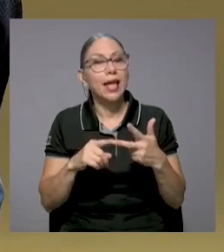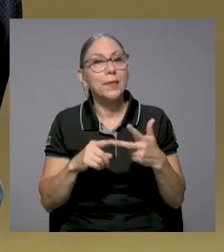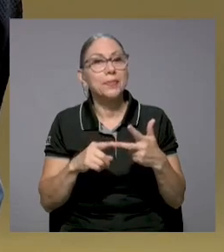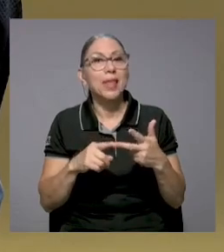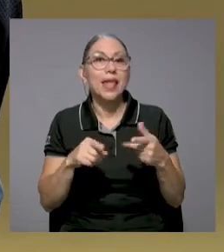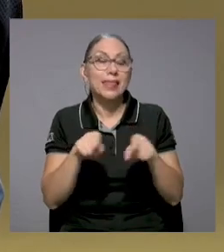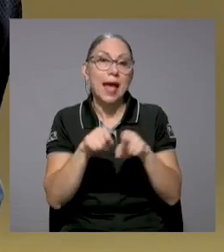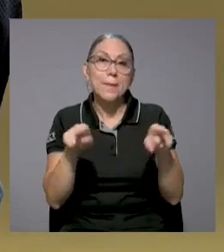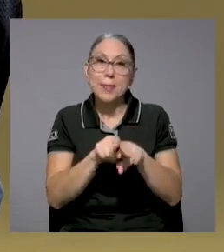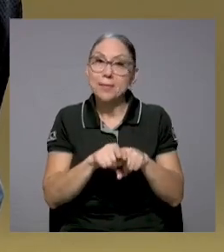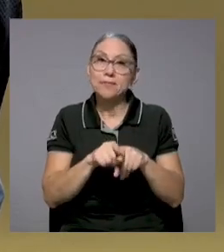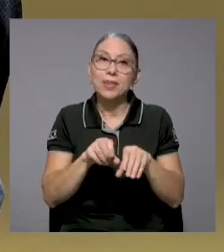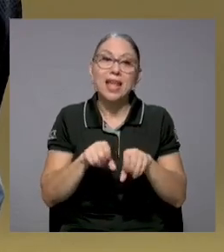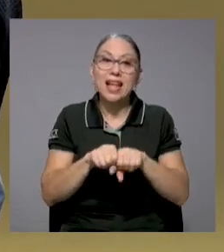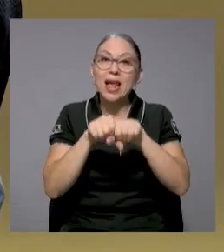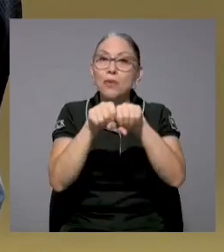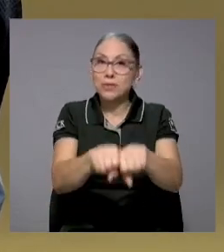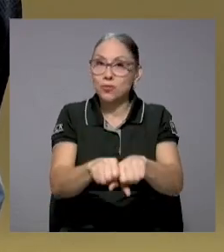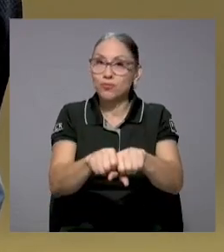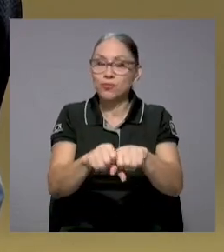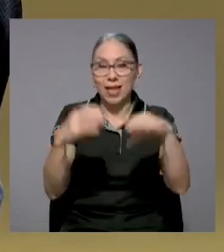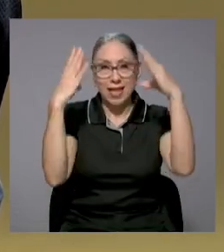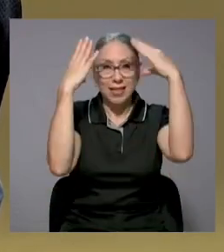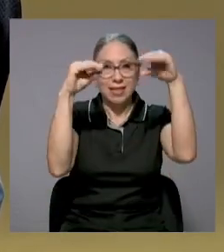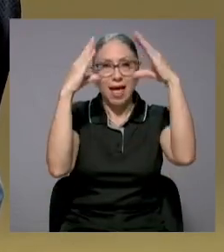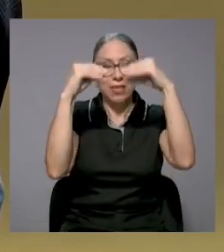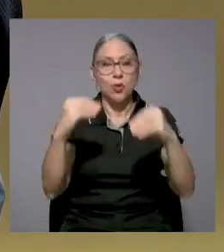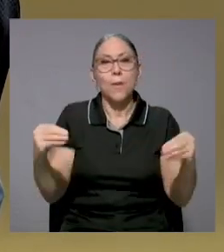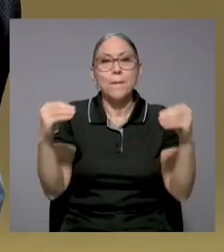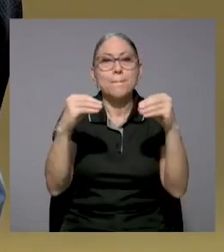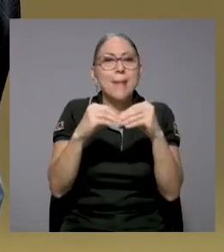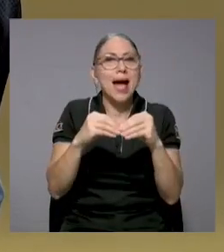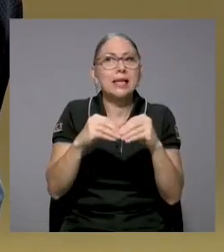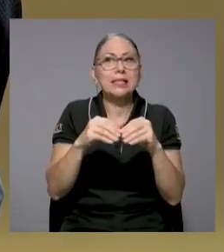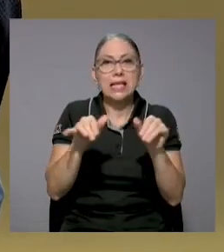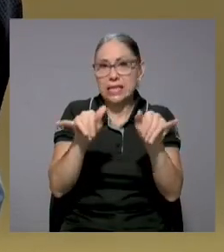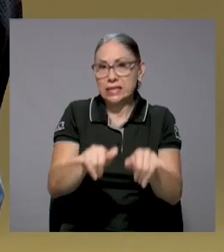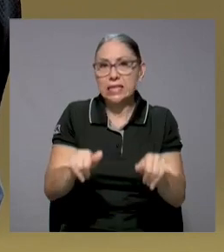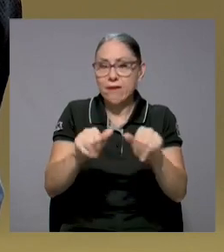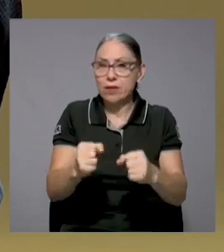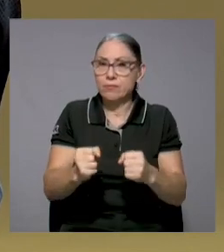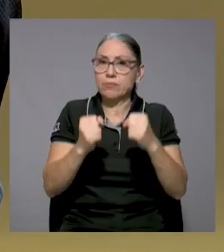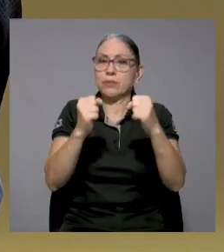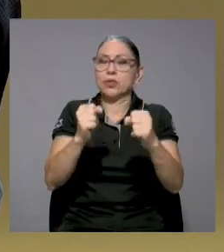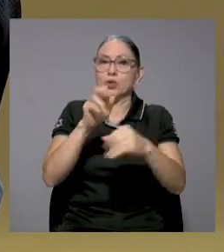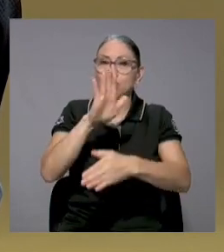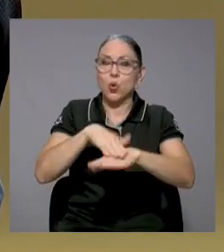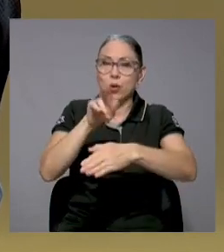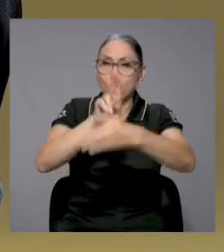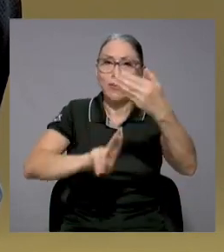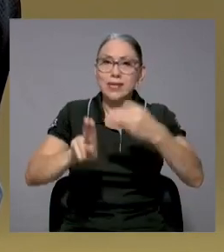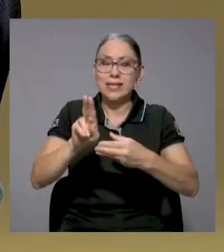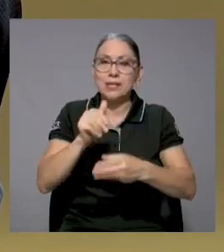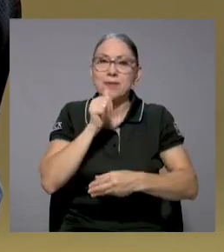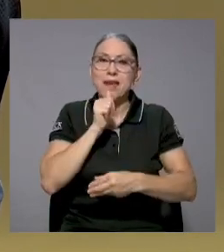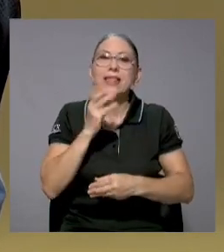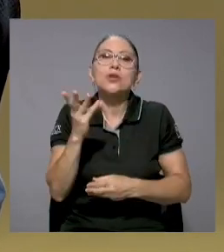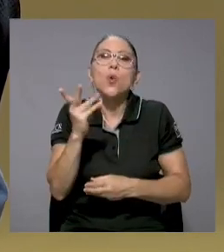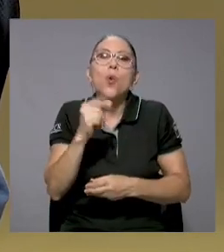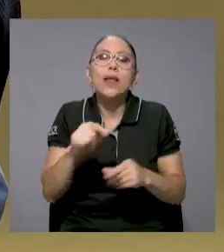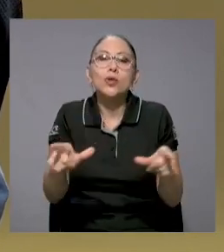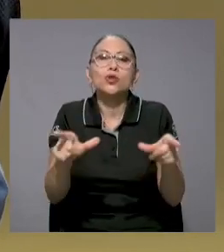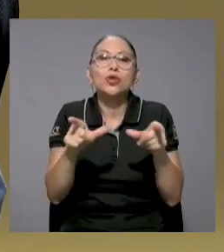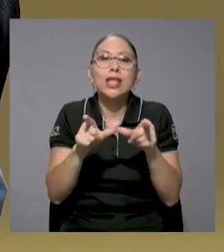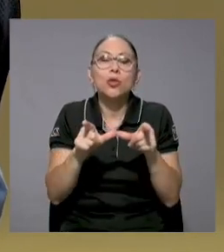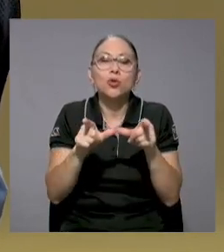también tenemos graduación. El dato más estable que tenemos sobre universidades privadas es cuántos títulos se entregan al año,